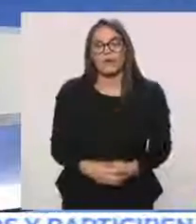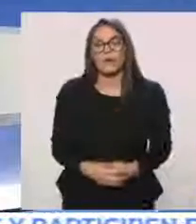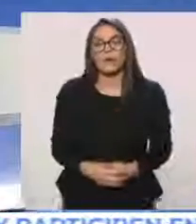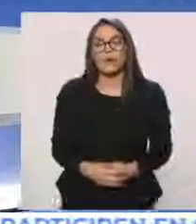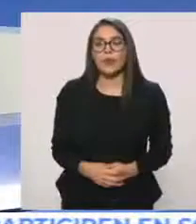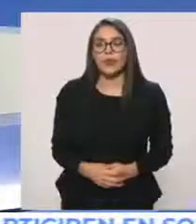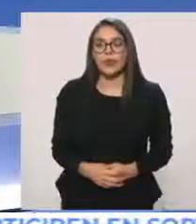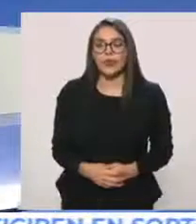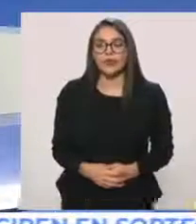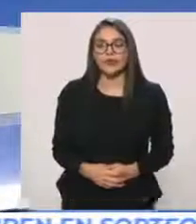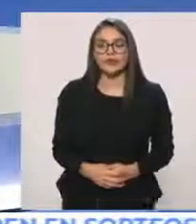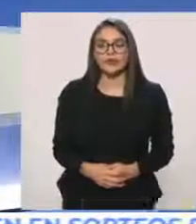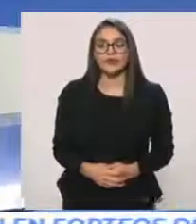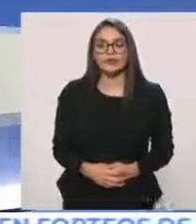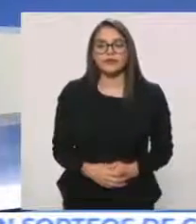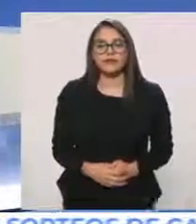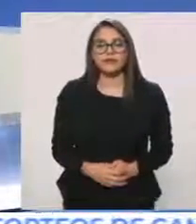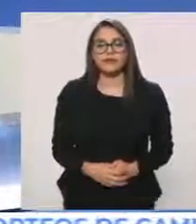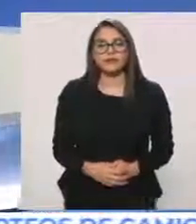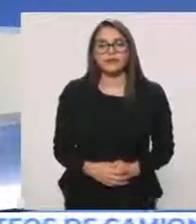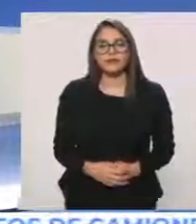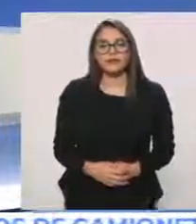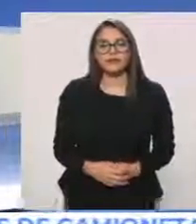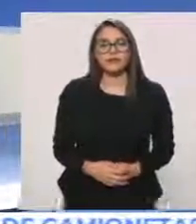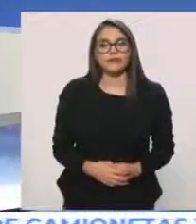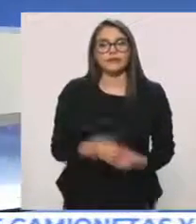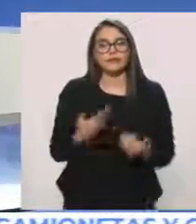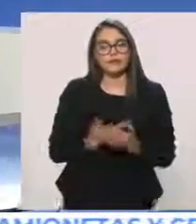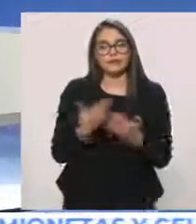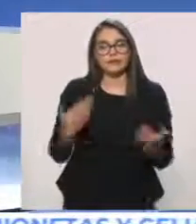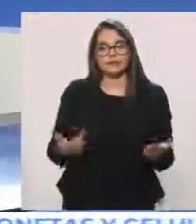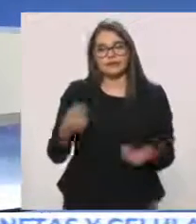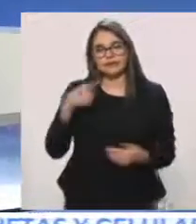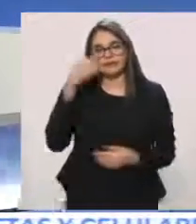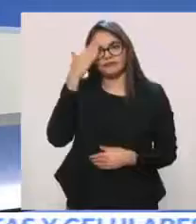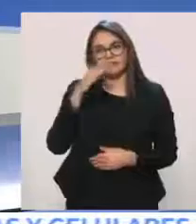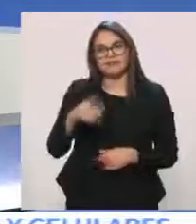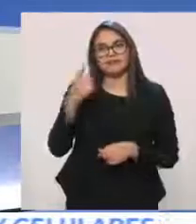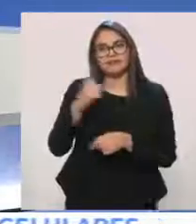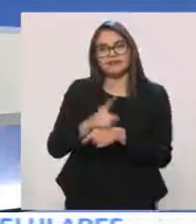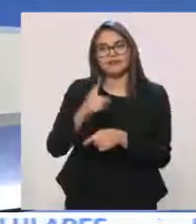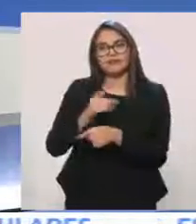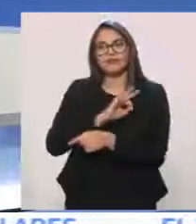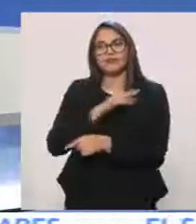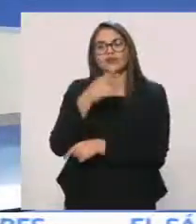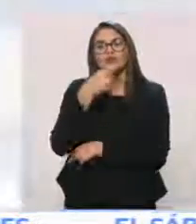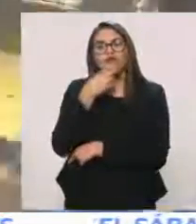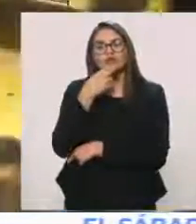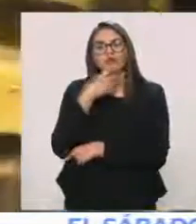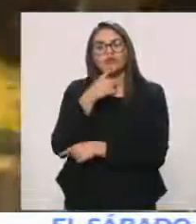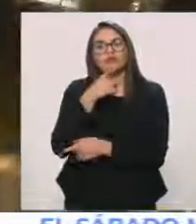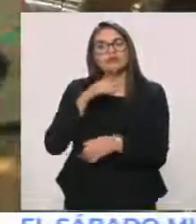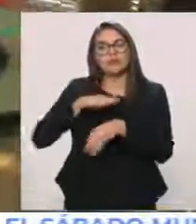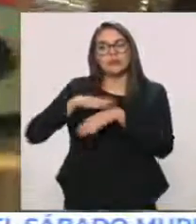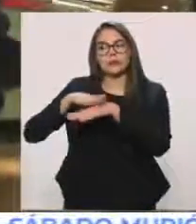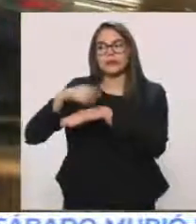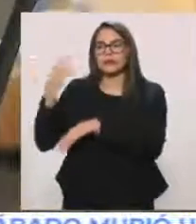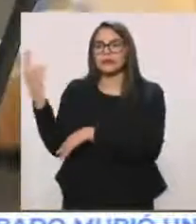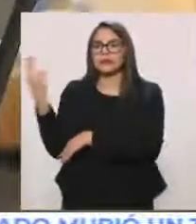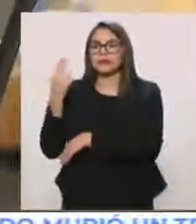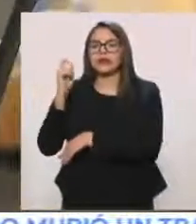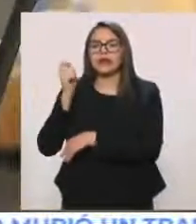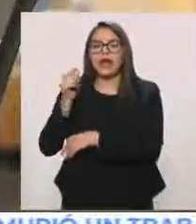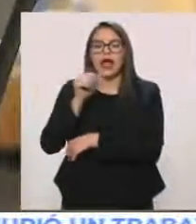Y bueno, pues no cabe duda que ante esta situación, como la que estamos enfrentando todos los días, el uso de plataformas virtuales se vuelve cada vez más